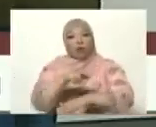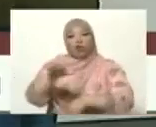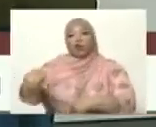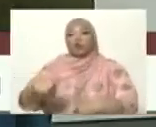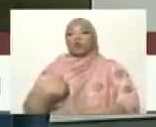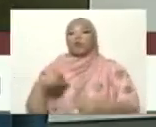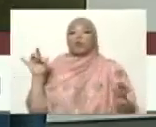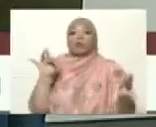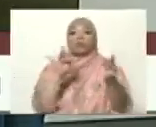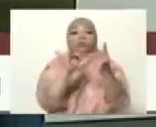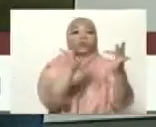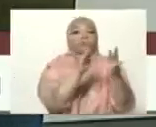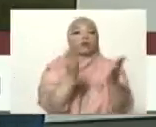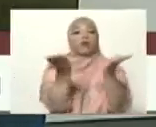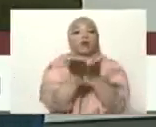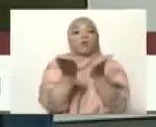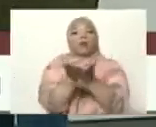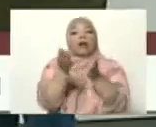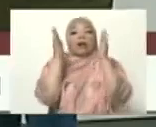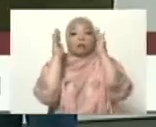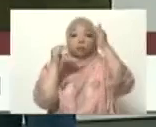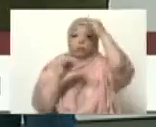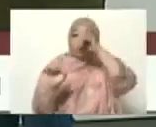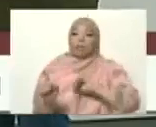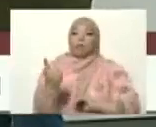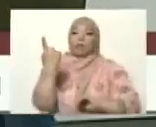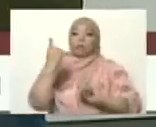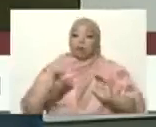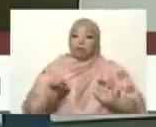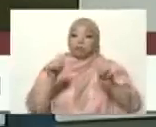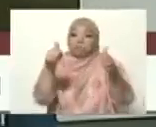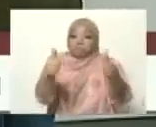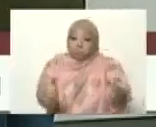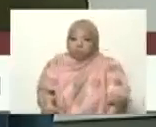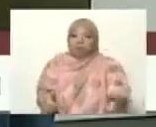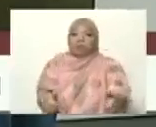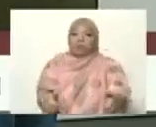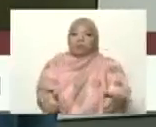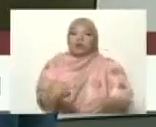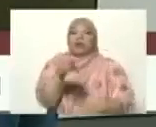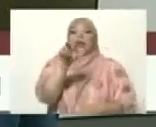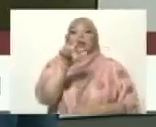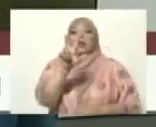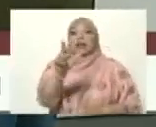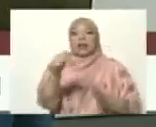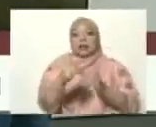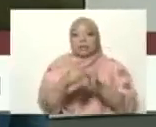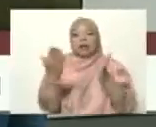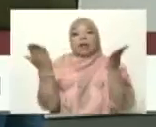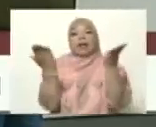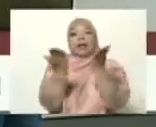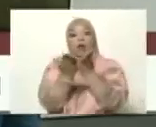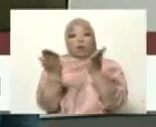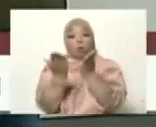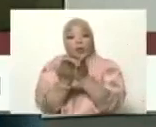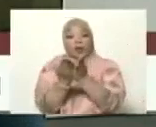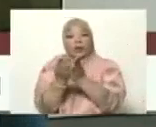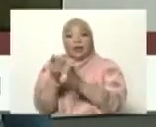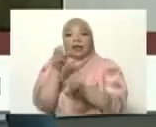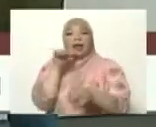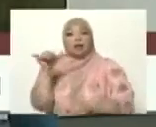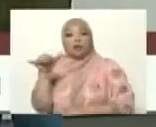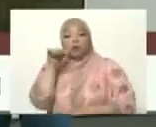saber cuántas escuelas se van a atender en la primera fase, que estamos hablando de más de 3.000 escuelas que ya han sido